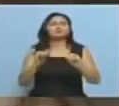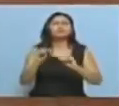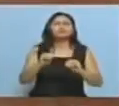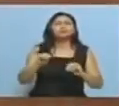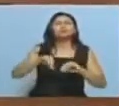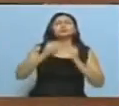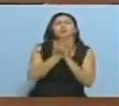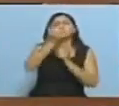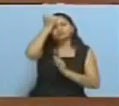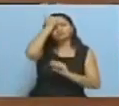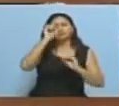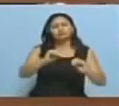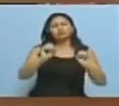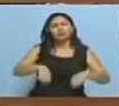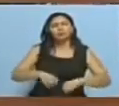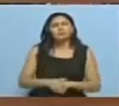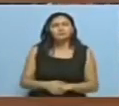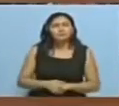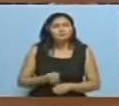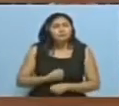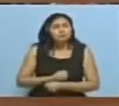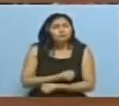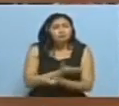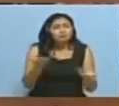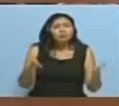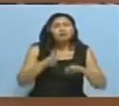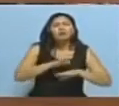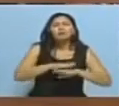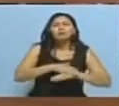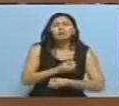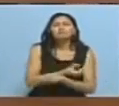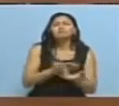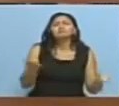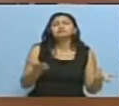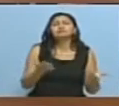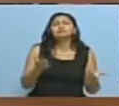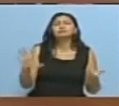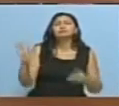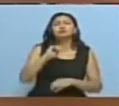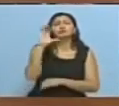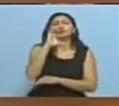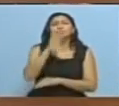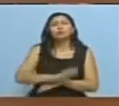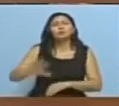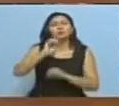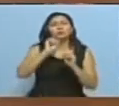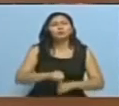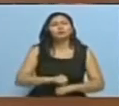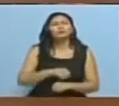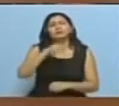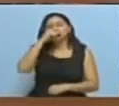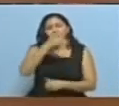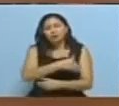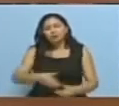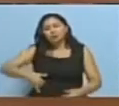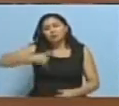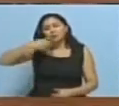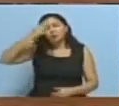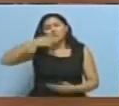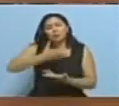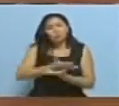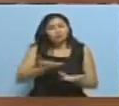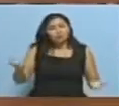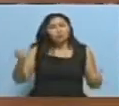colombianos. Lo que queremos es poderle comunicar a todos los colombianos que sus hijos, que sus niños, sus jóvenes, los